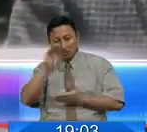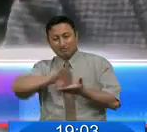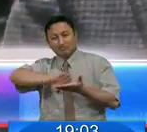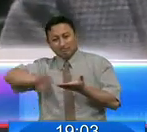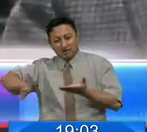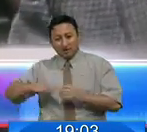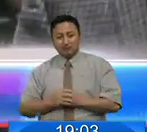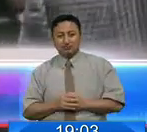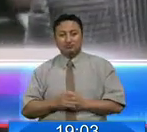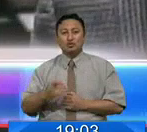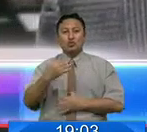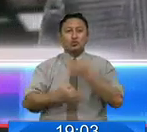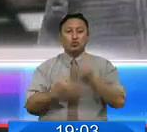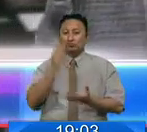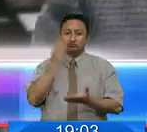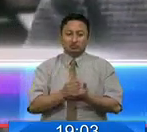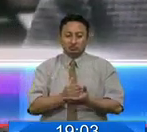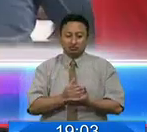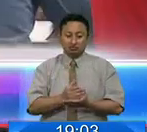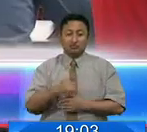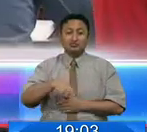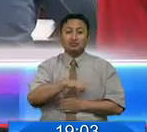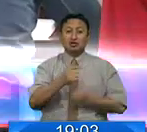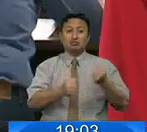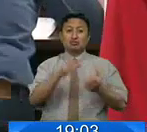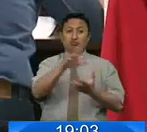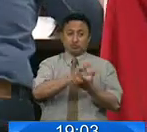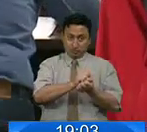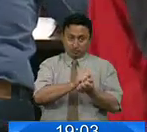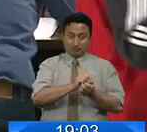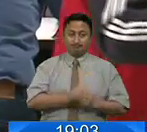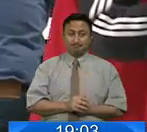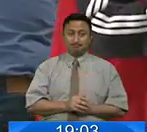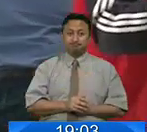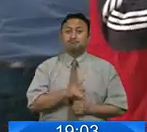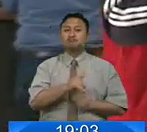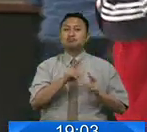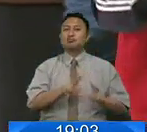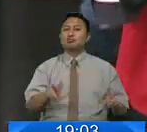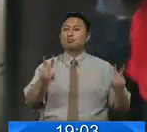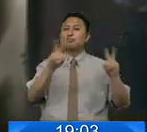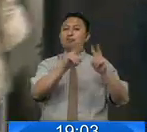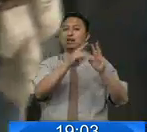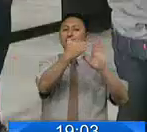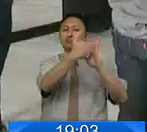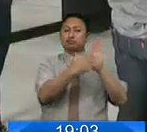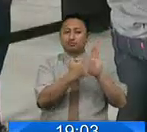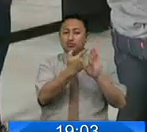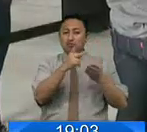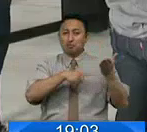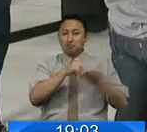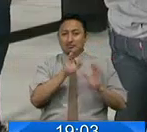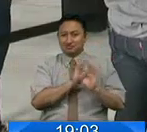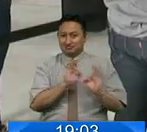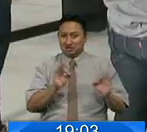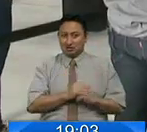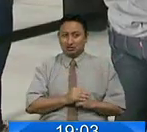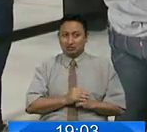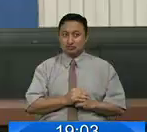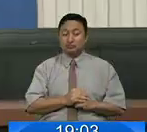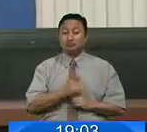de las coactivas y justamente el tema de la persuasión asimismo se contempla que los valores determinados e impagos del impuesto verde